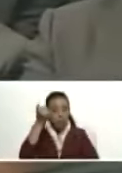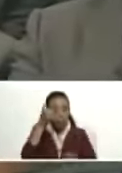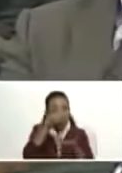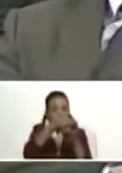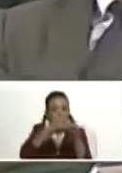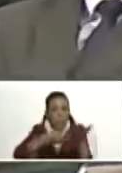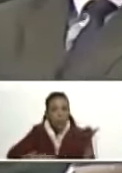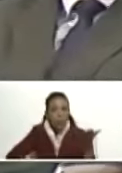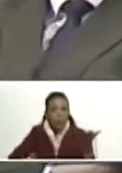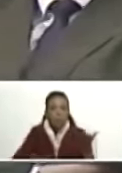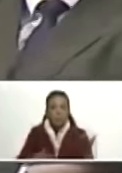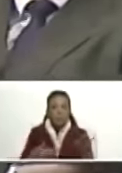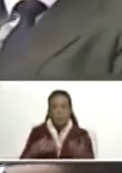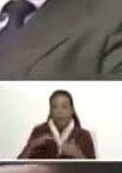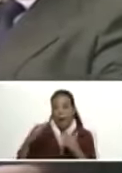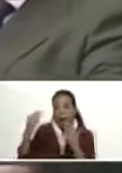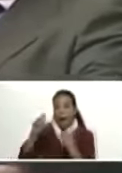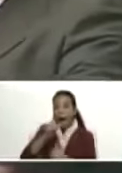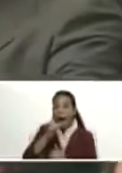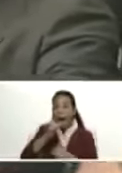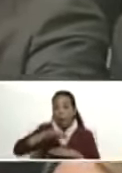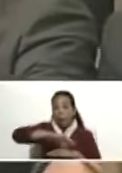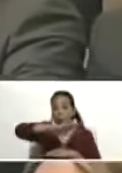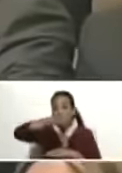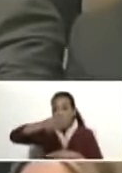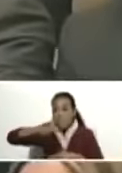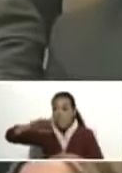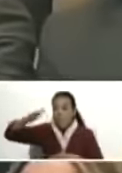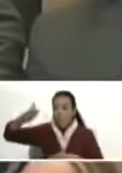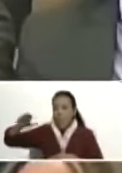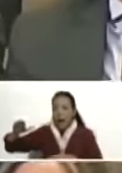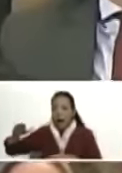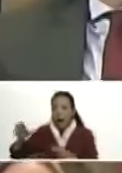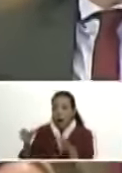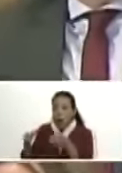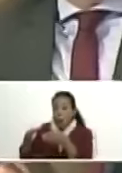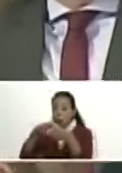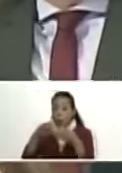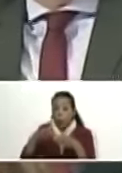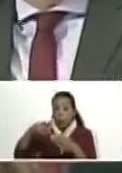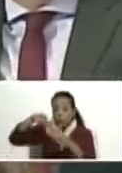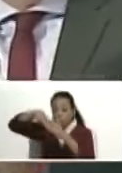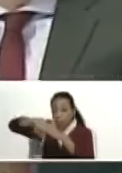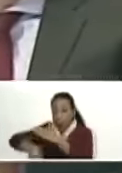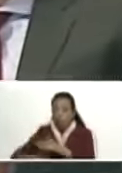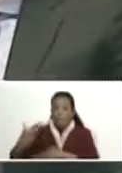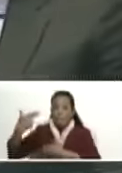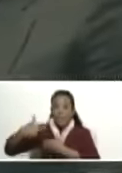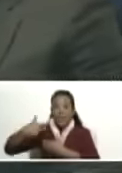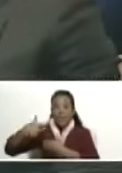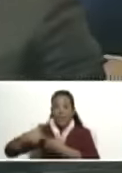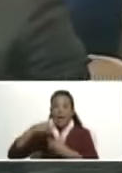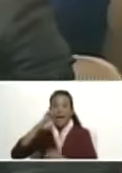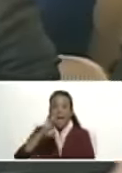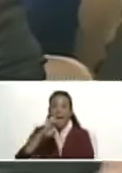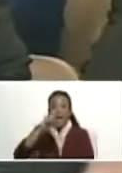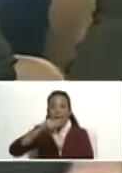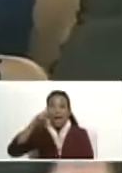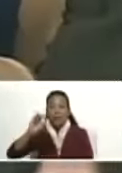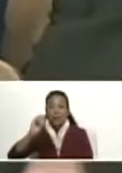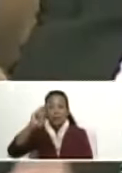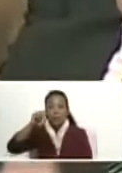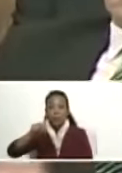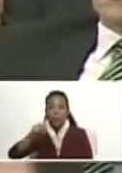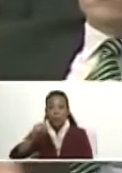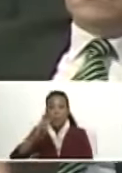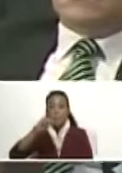en aguas por delimitar, de bloques petroleros. La ExxonMobil se ha